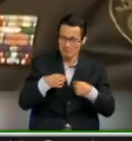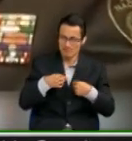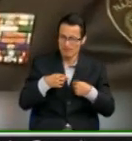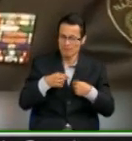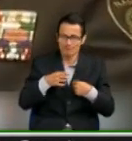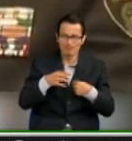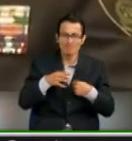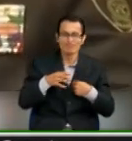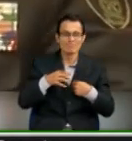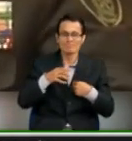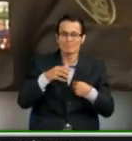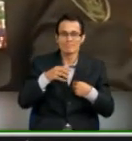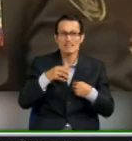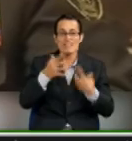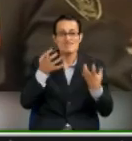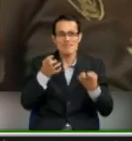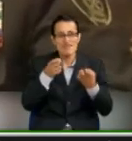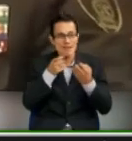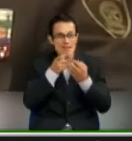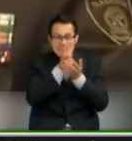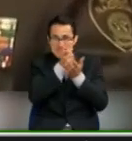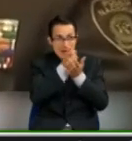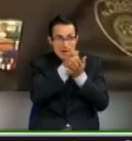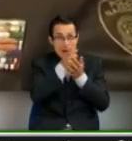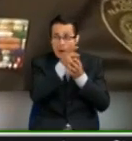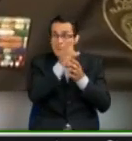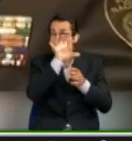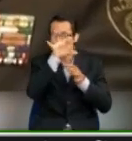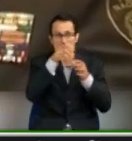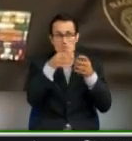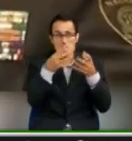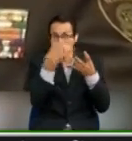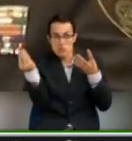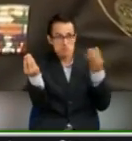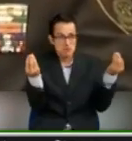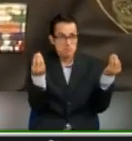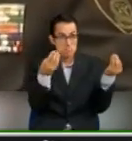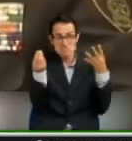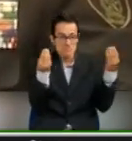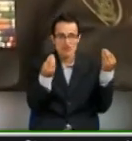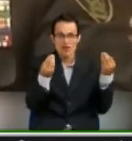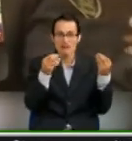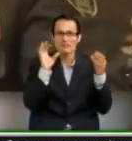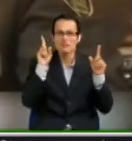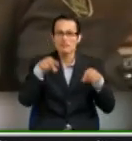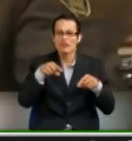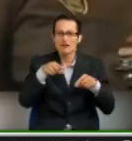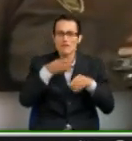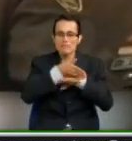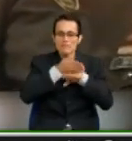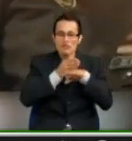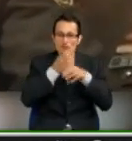país, polarizar a los mismos medios de comunicación, y han querido, eso sí,